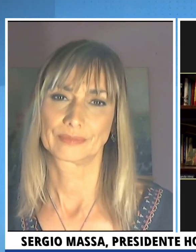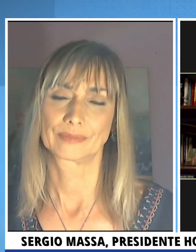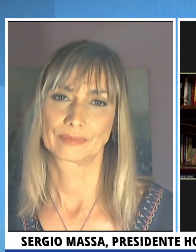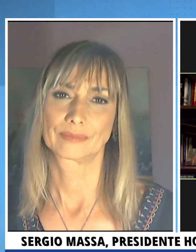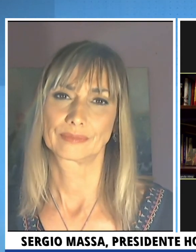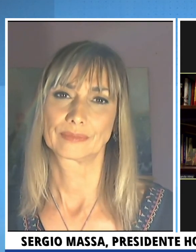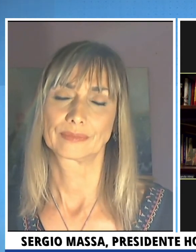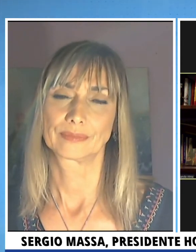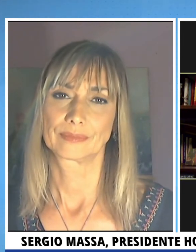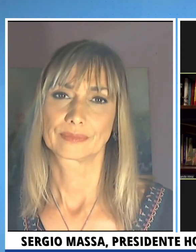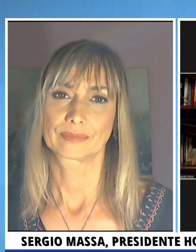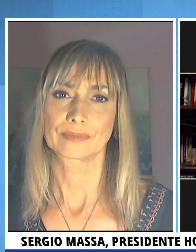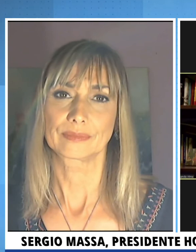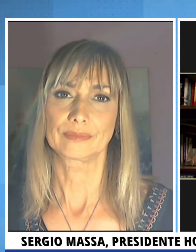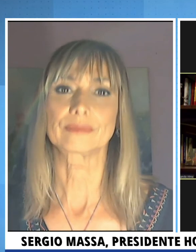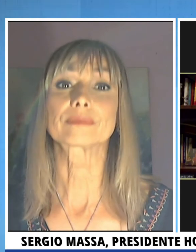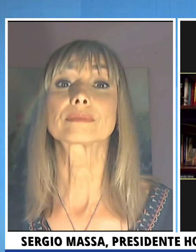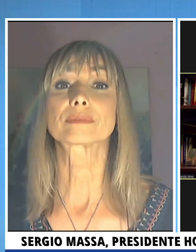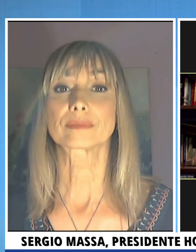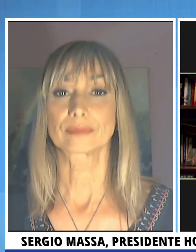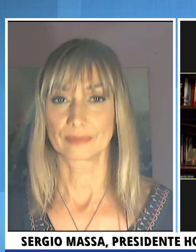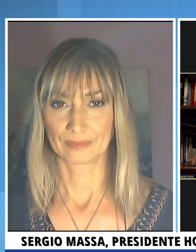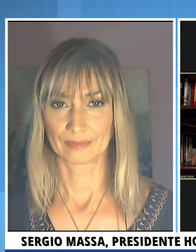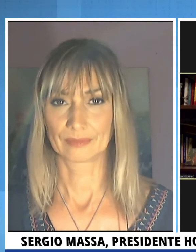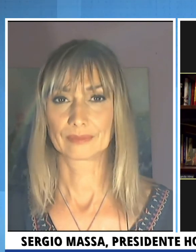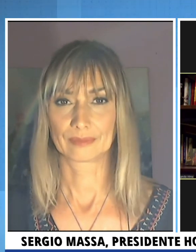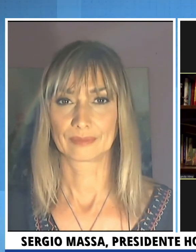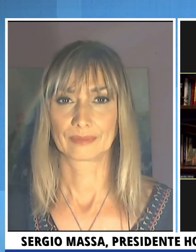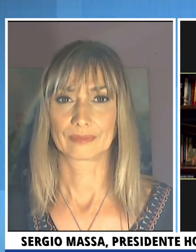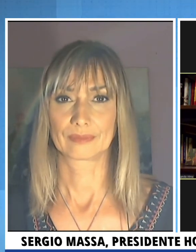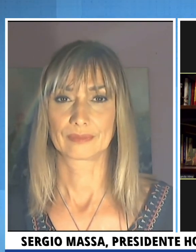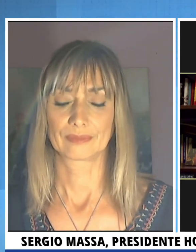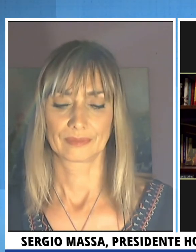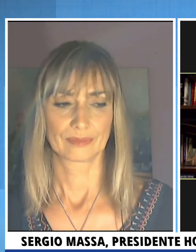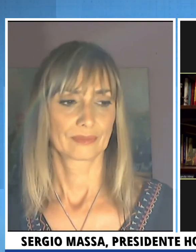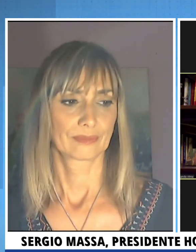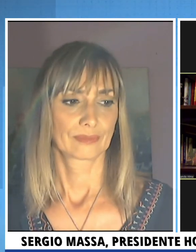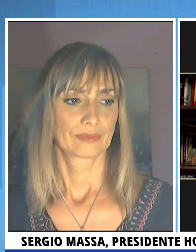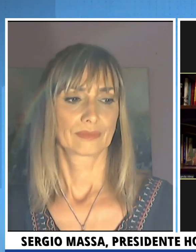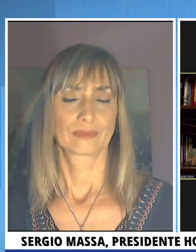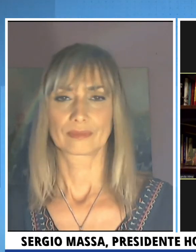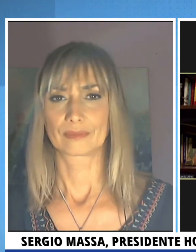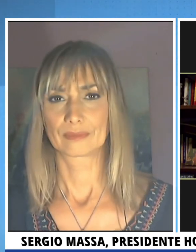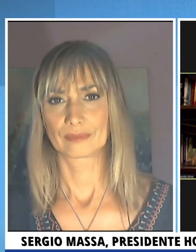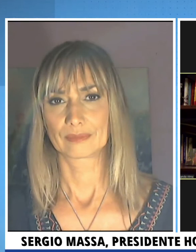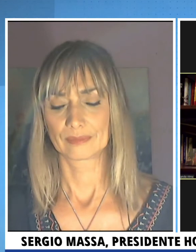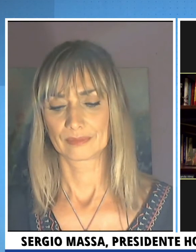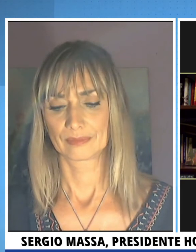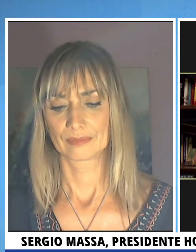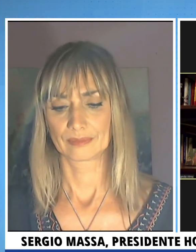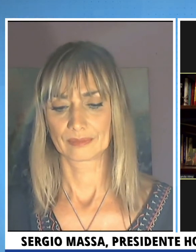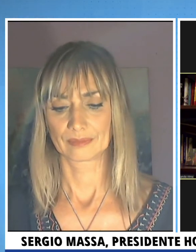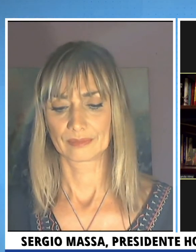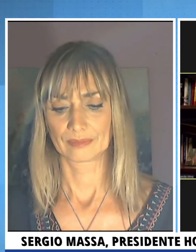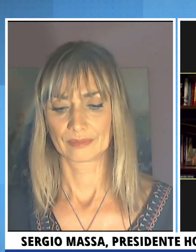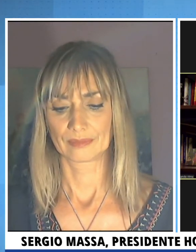la justicia de cada una de las provincias es la que tiene que intervenir, pero como estás tomando, como decía Laura, revetes de